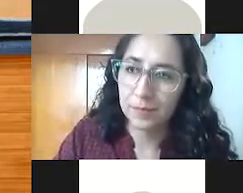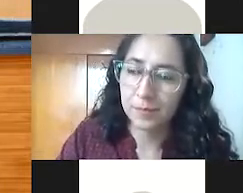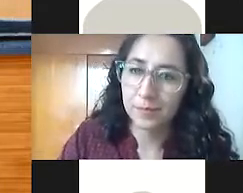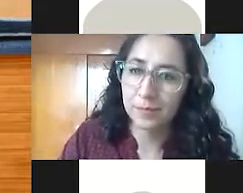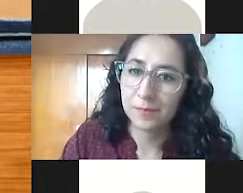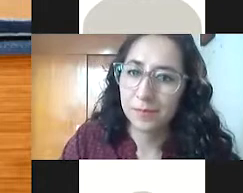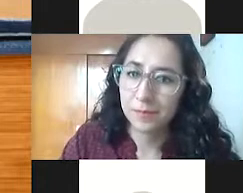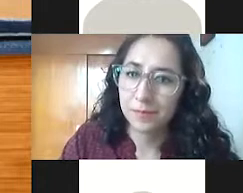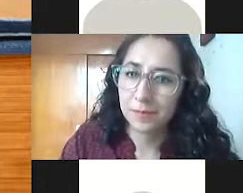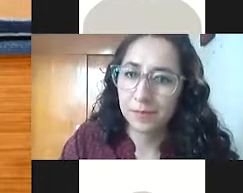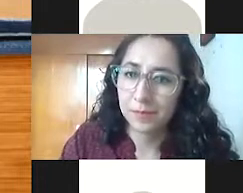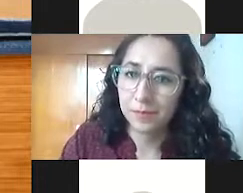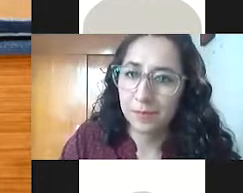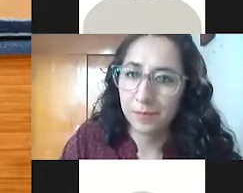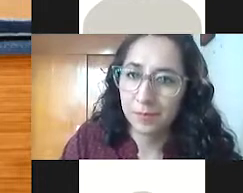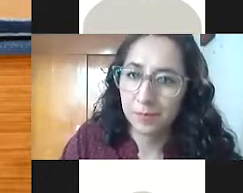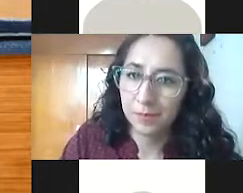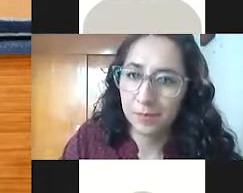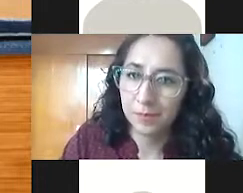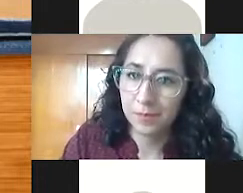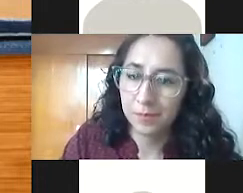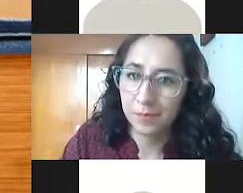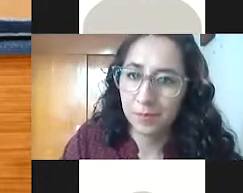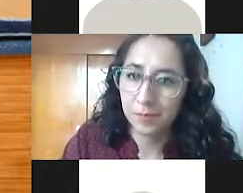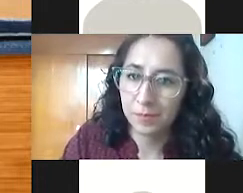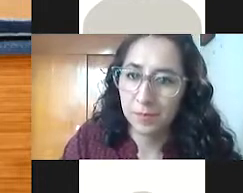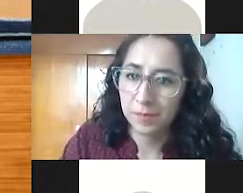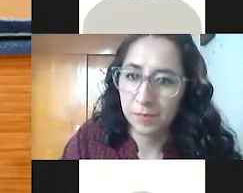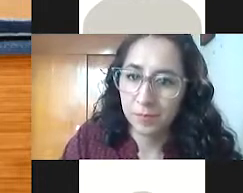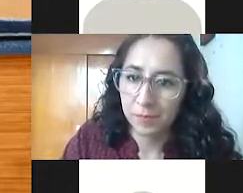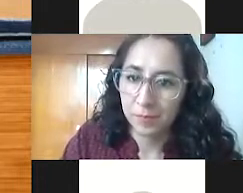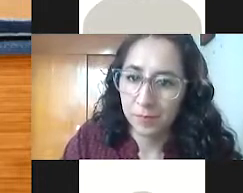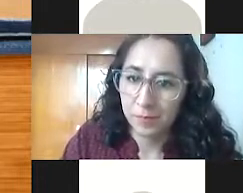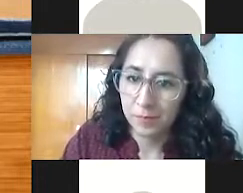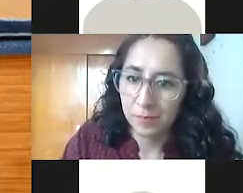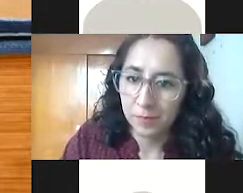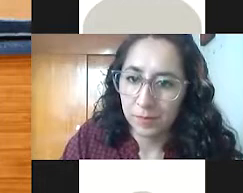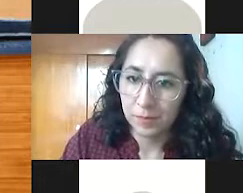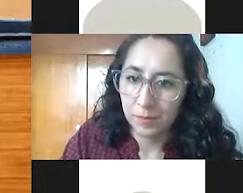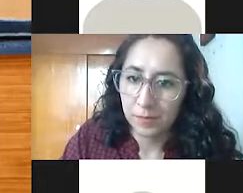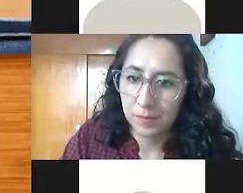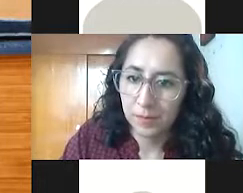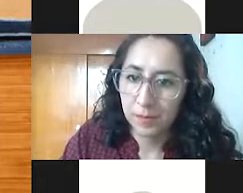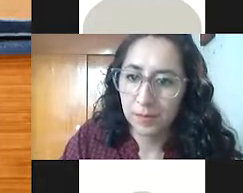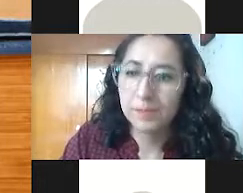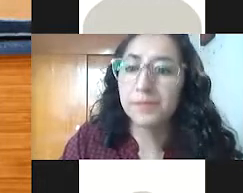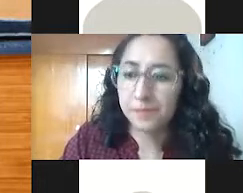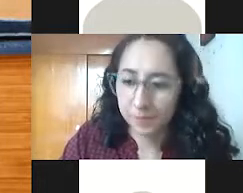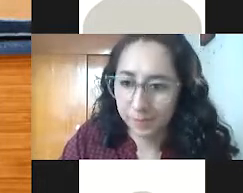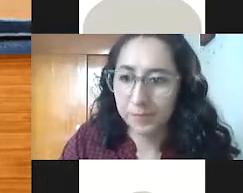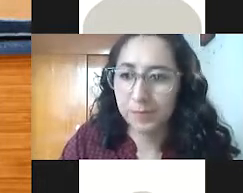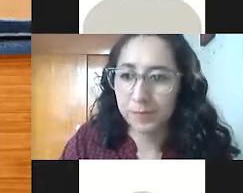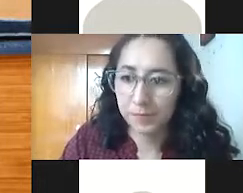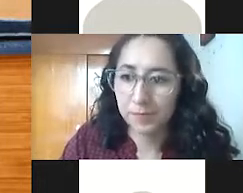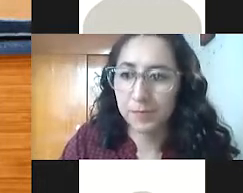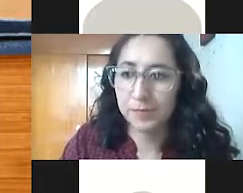zona, que a lo mejor se da mucho, ¿no? Que a lo mejor en esa parte hay mucha contaminación. Podrían ser como que